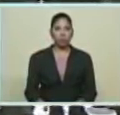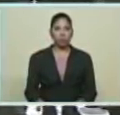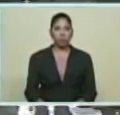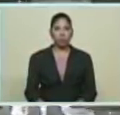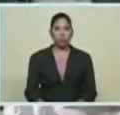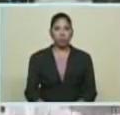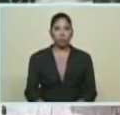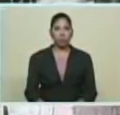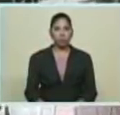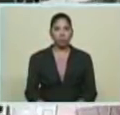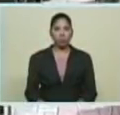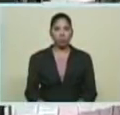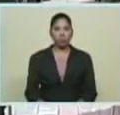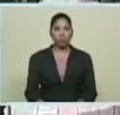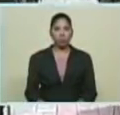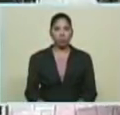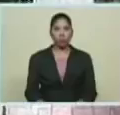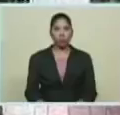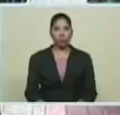general en jefe,